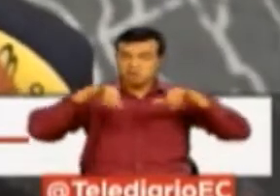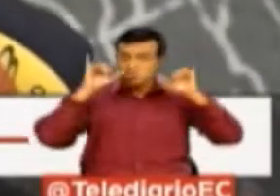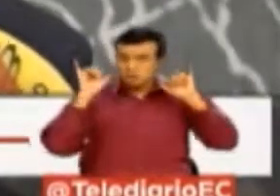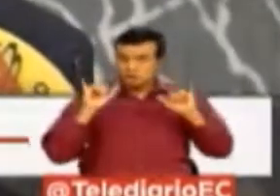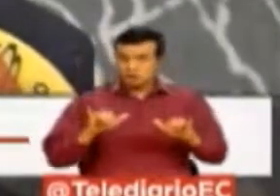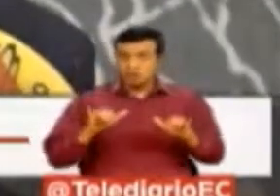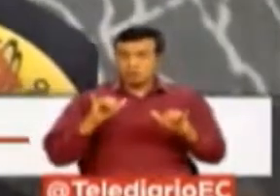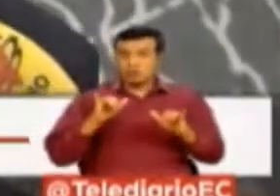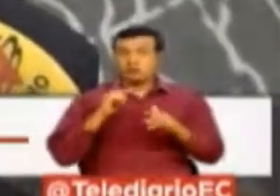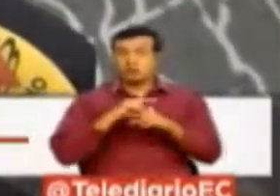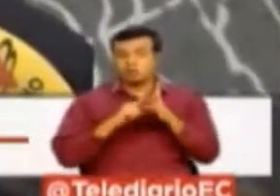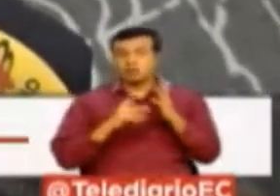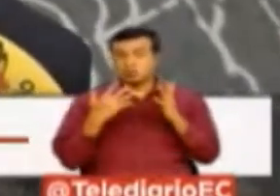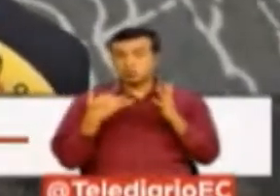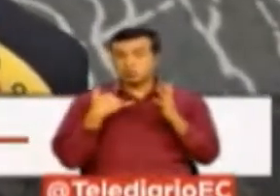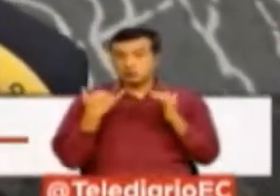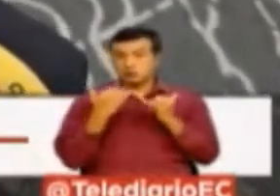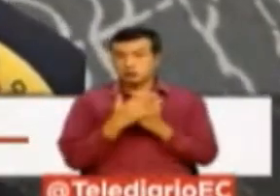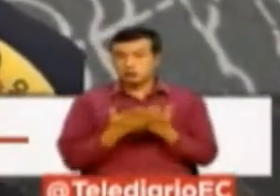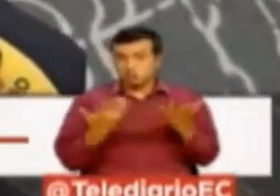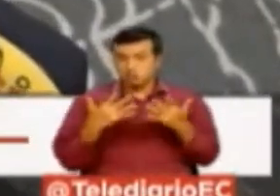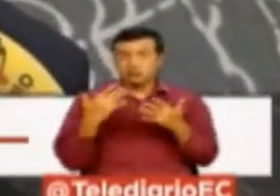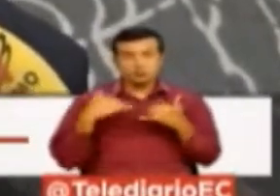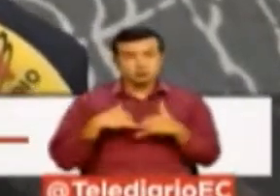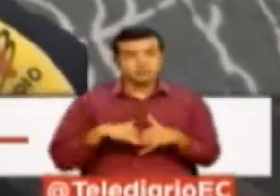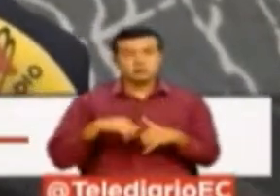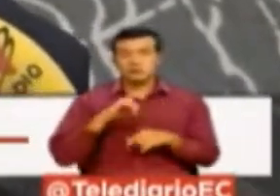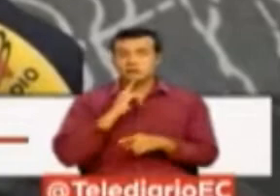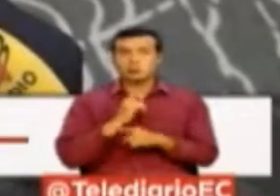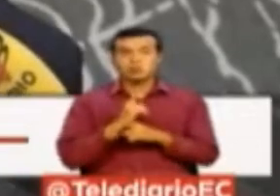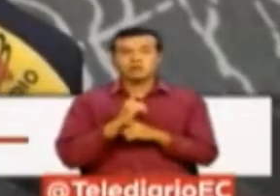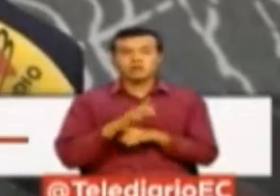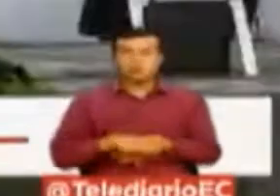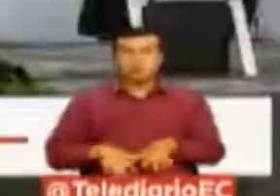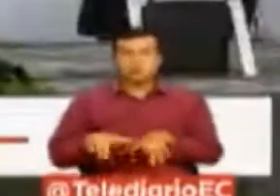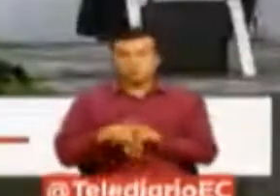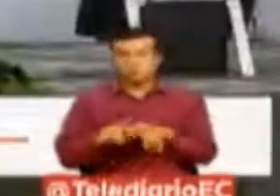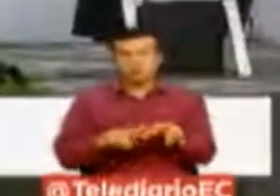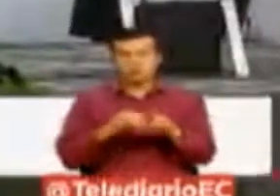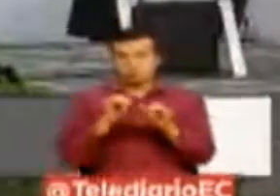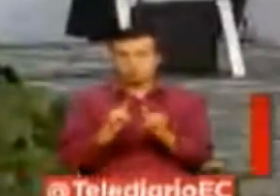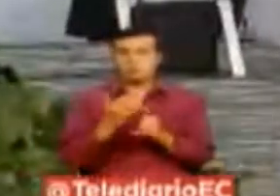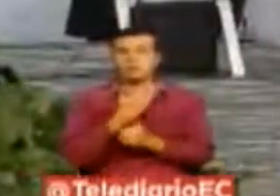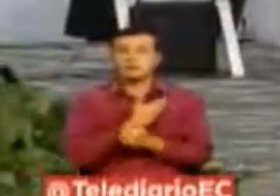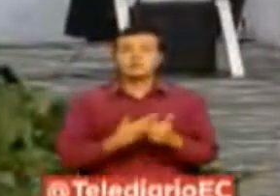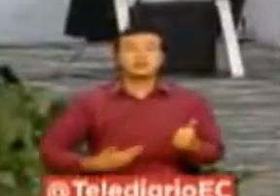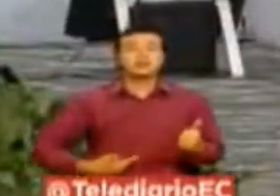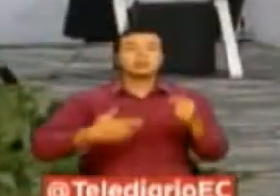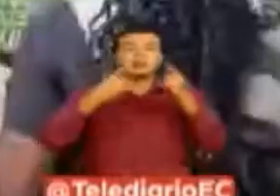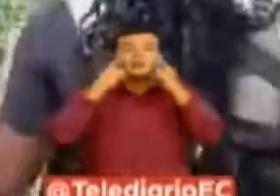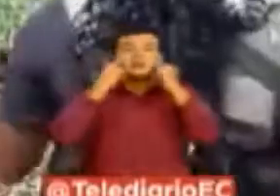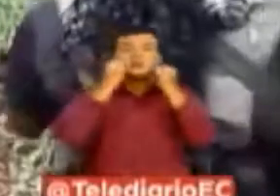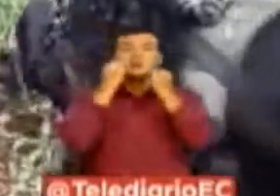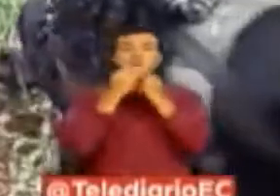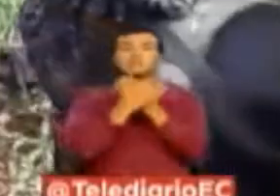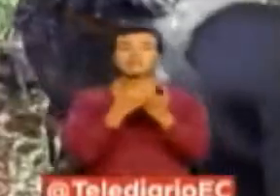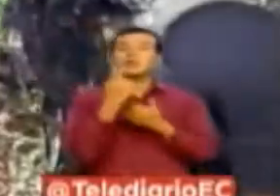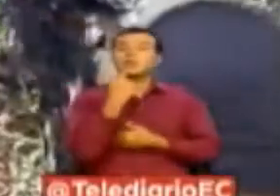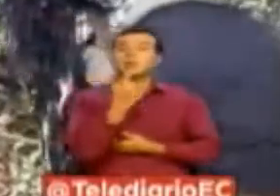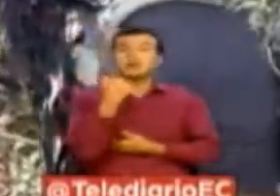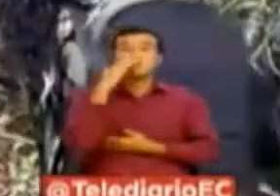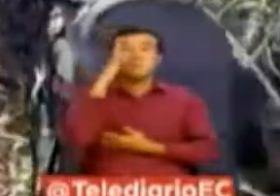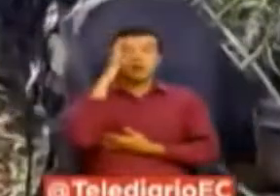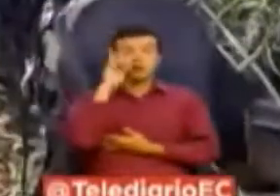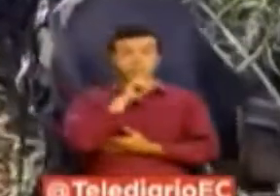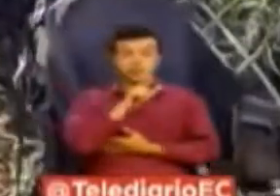adicionales a los que existen en este momento pero que va a tener ya destacamentos fijos el presidente juan manuel santos incluso determinó una